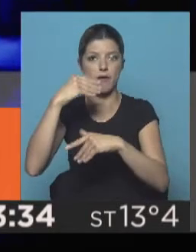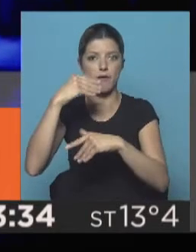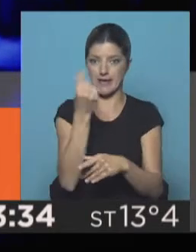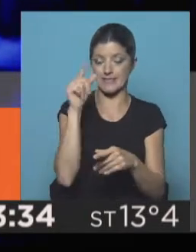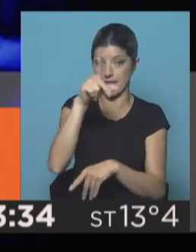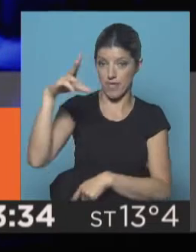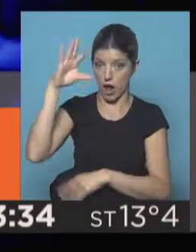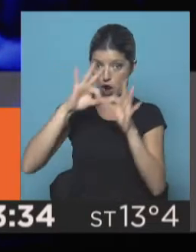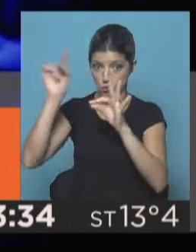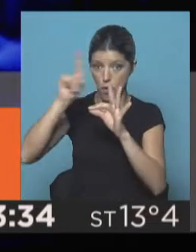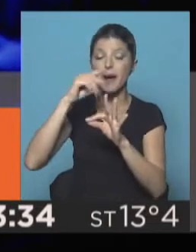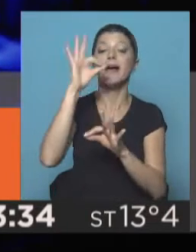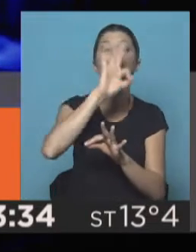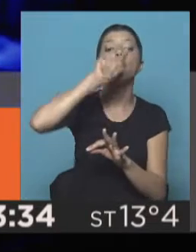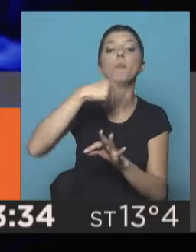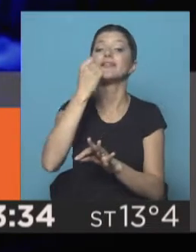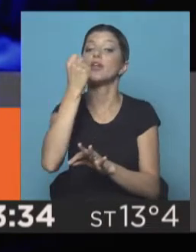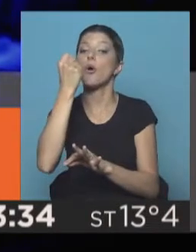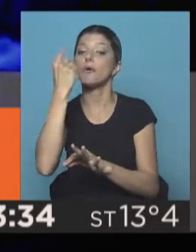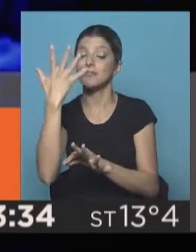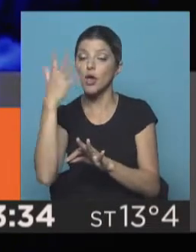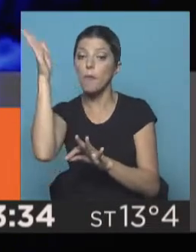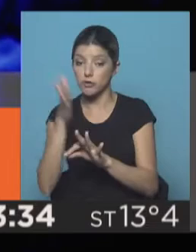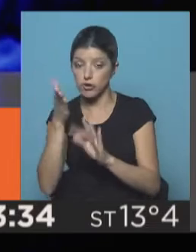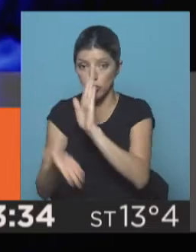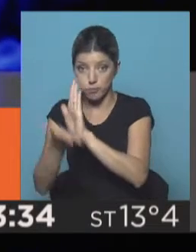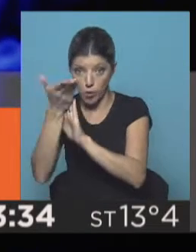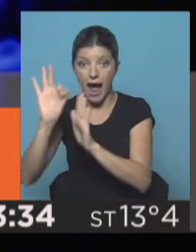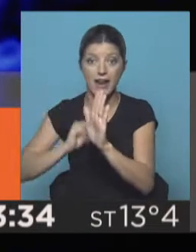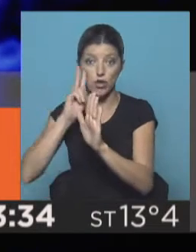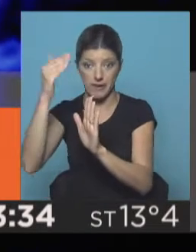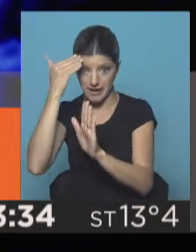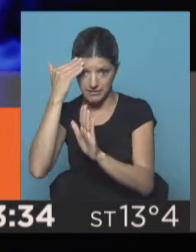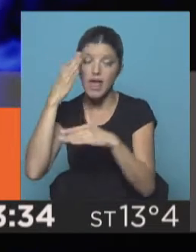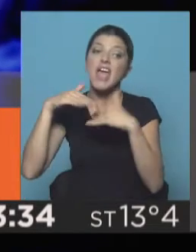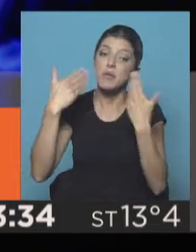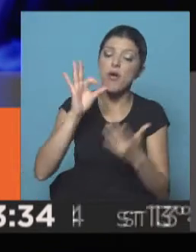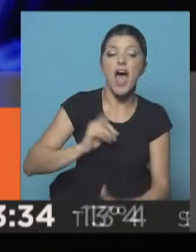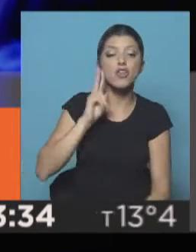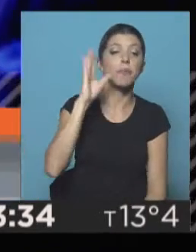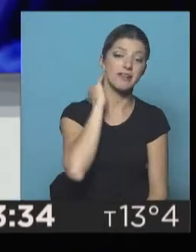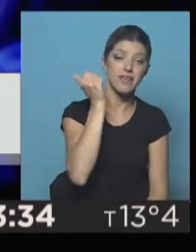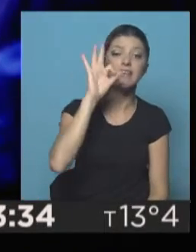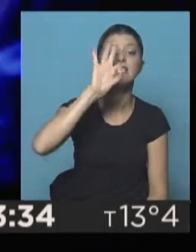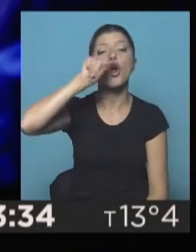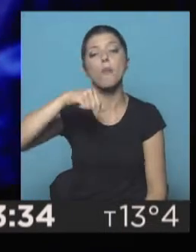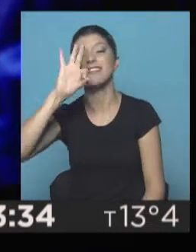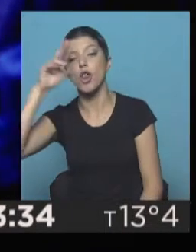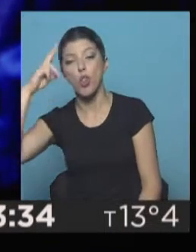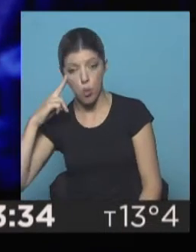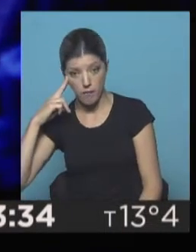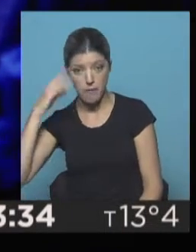un 0,05%. En 2016 se podría lograr un 0,09% y el año